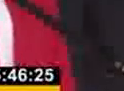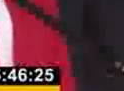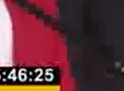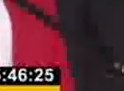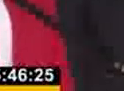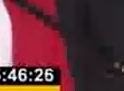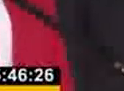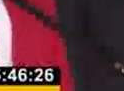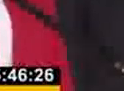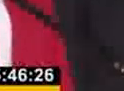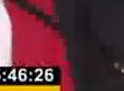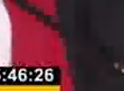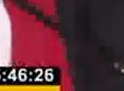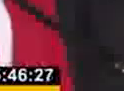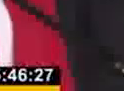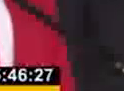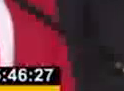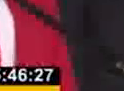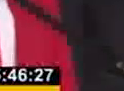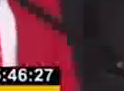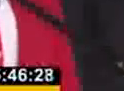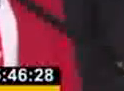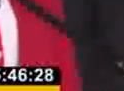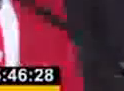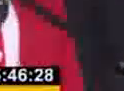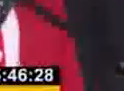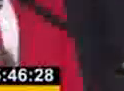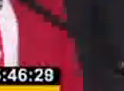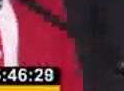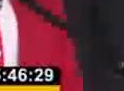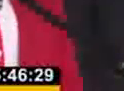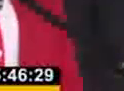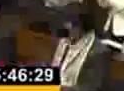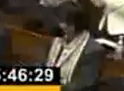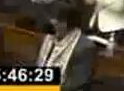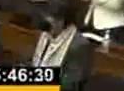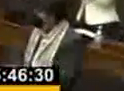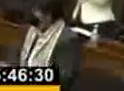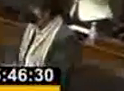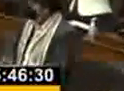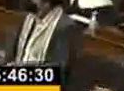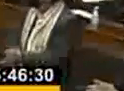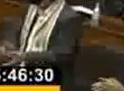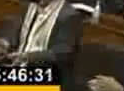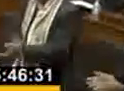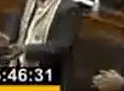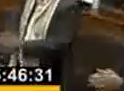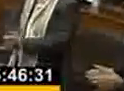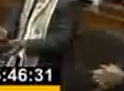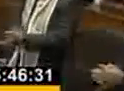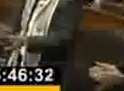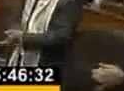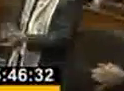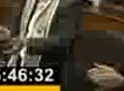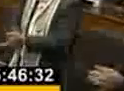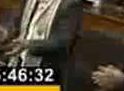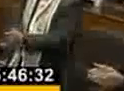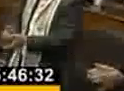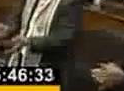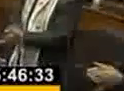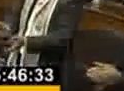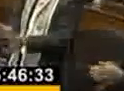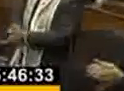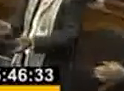el perú definitivamente en este bicentenario está avanzando el viernes 27 de agosto a las 9 de la mañana